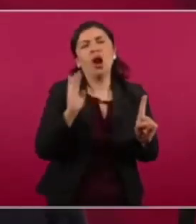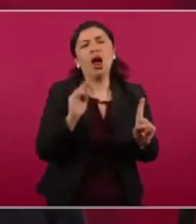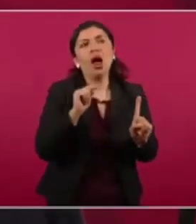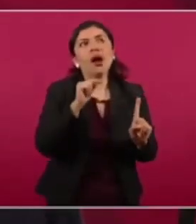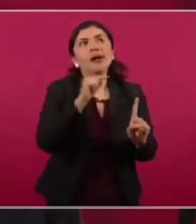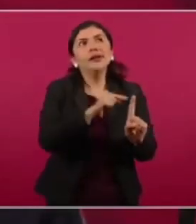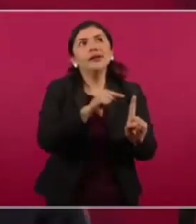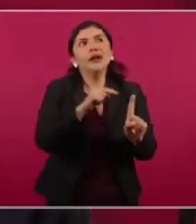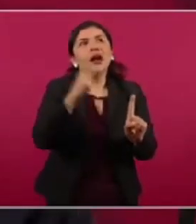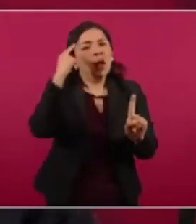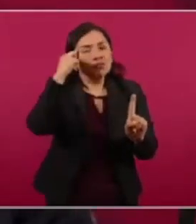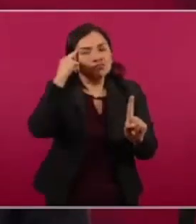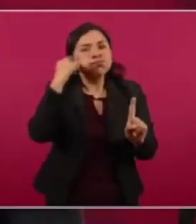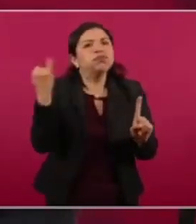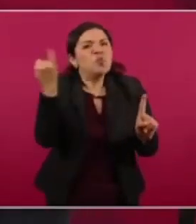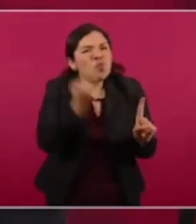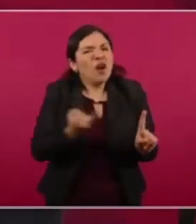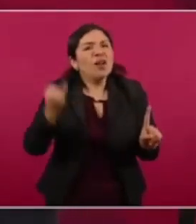que